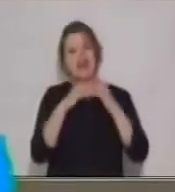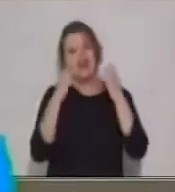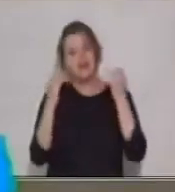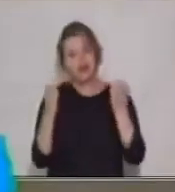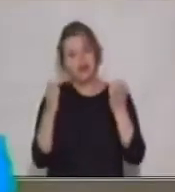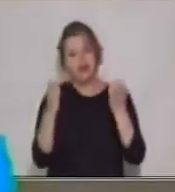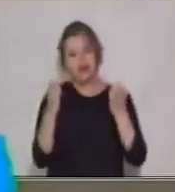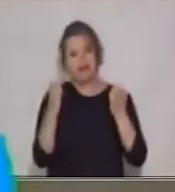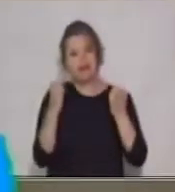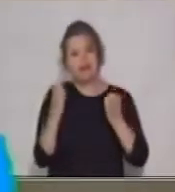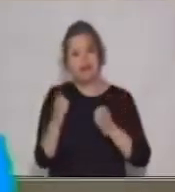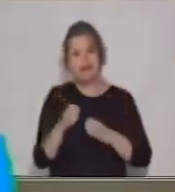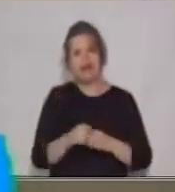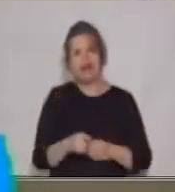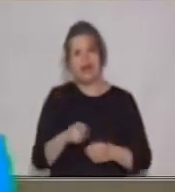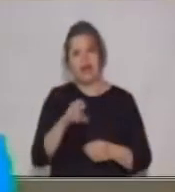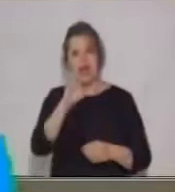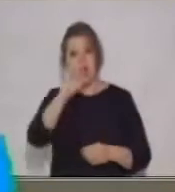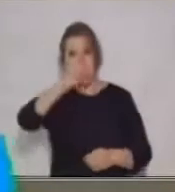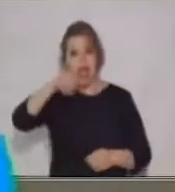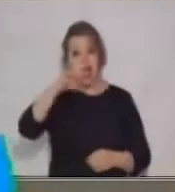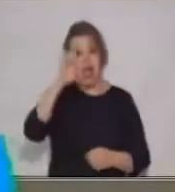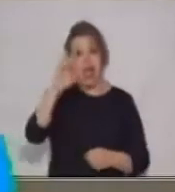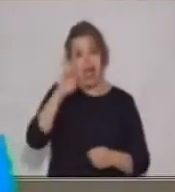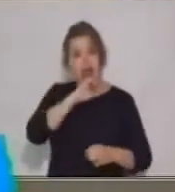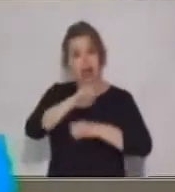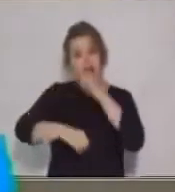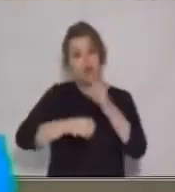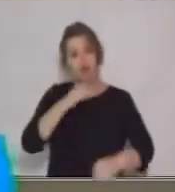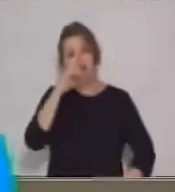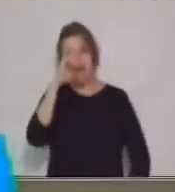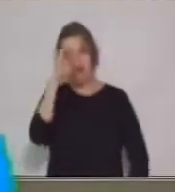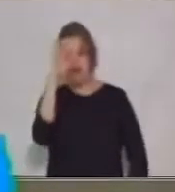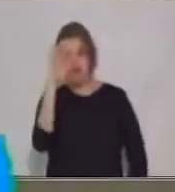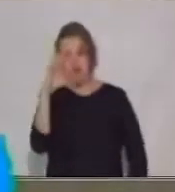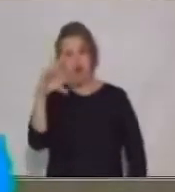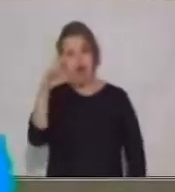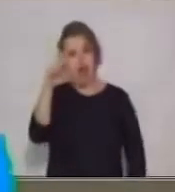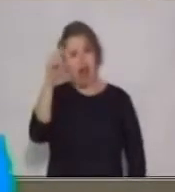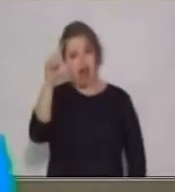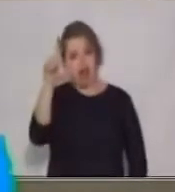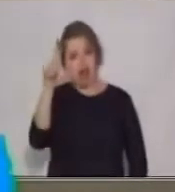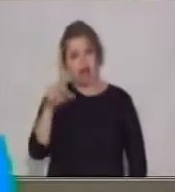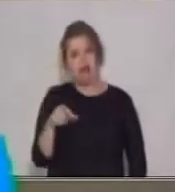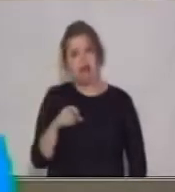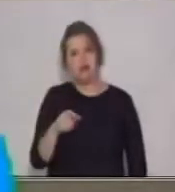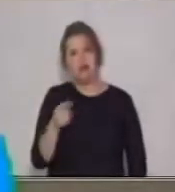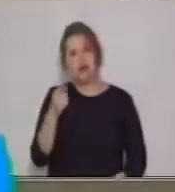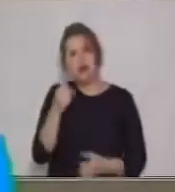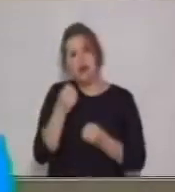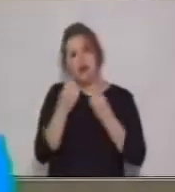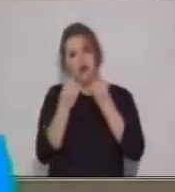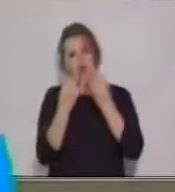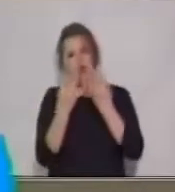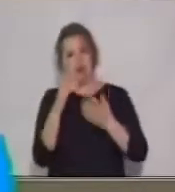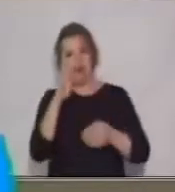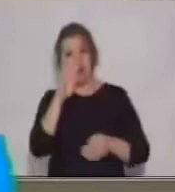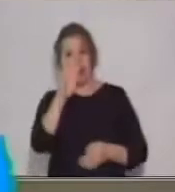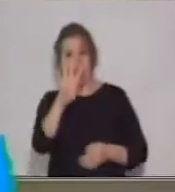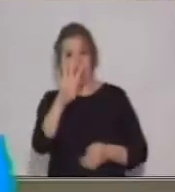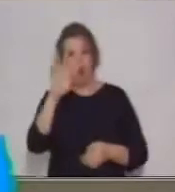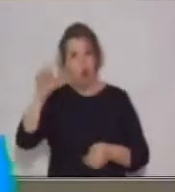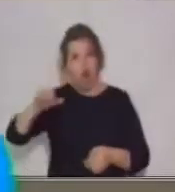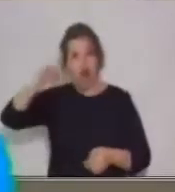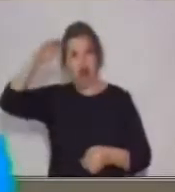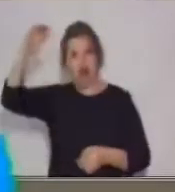Entonces, en este eje focal, aquí está el foco. Vamos a contar 4 hacia arriba y